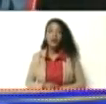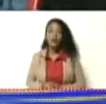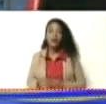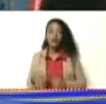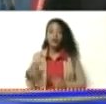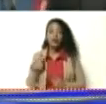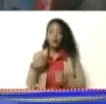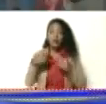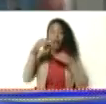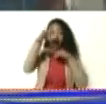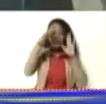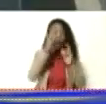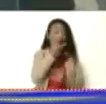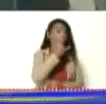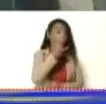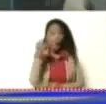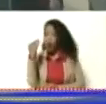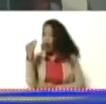la atención